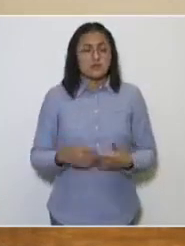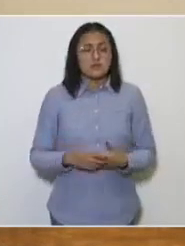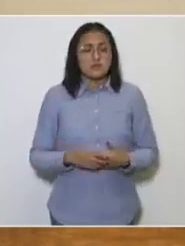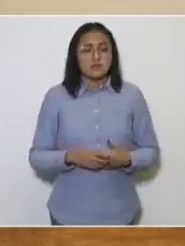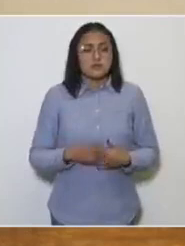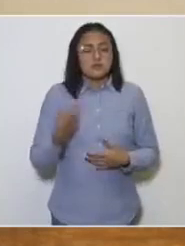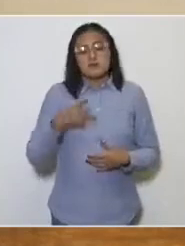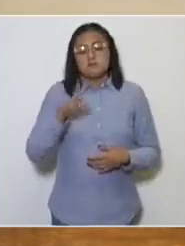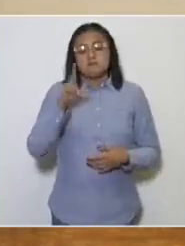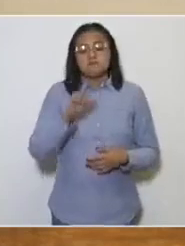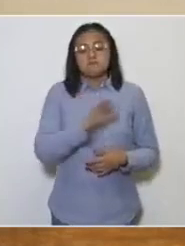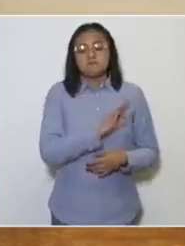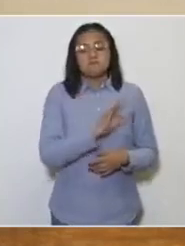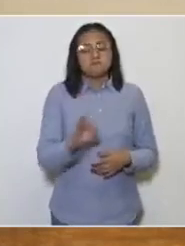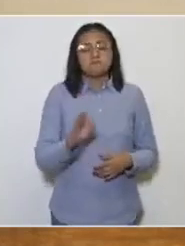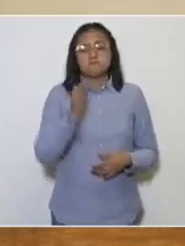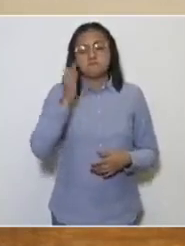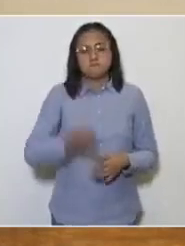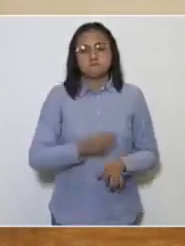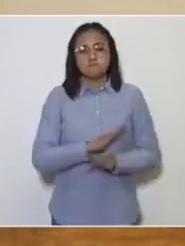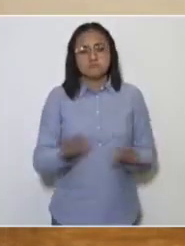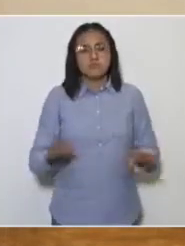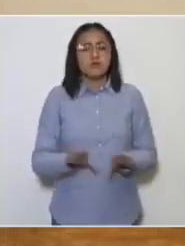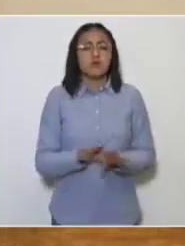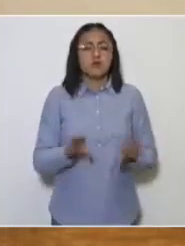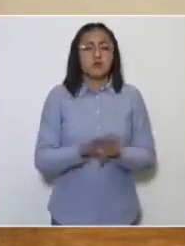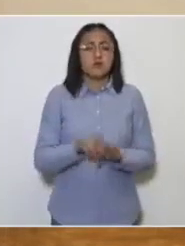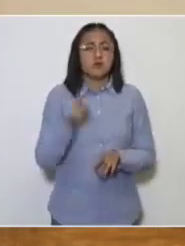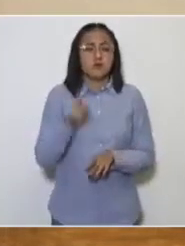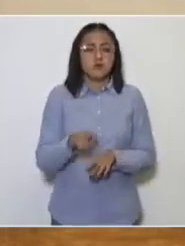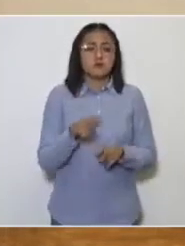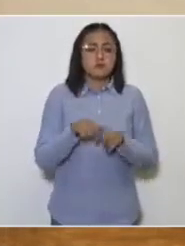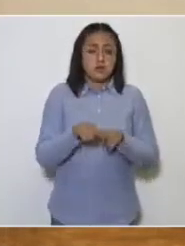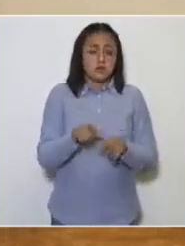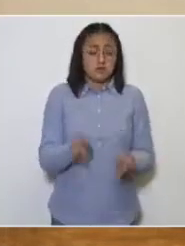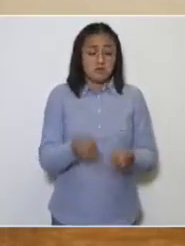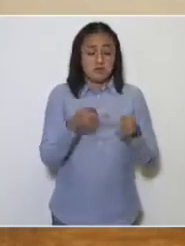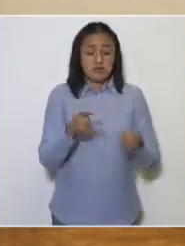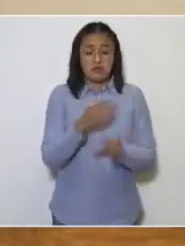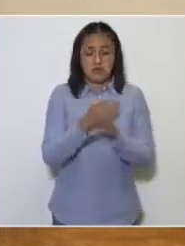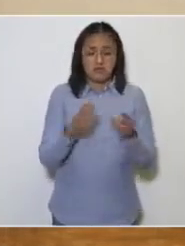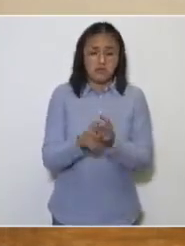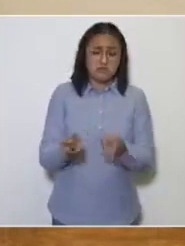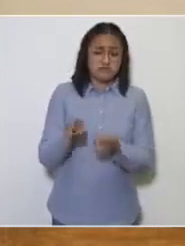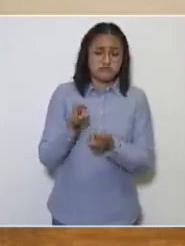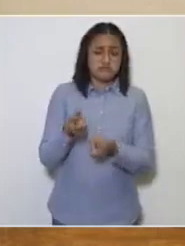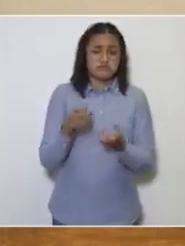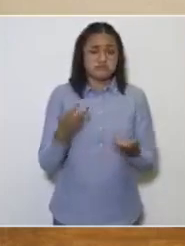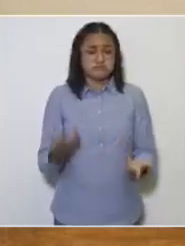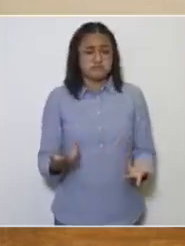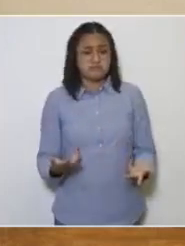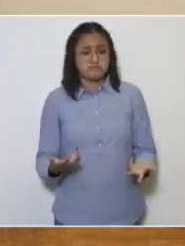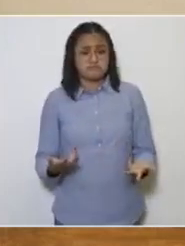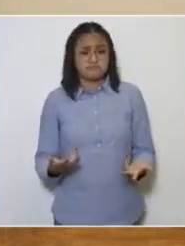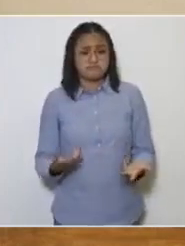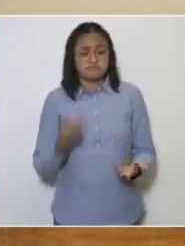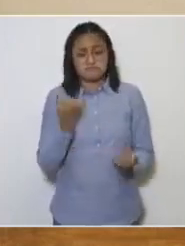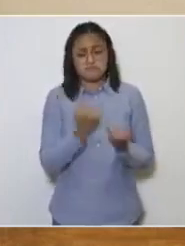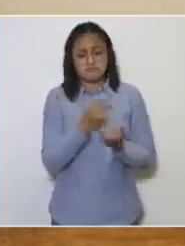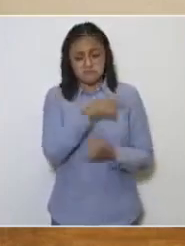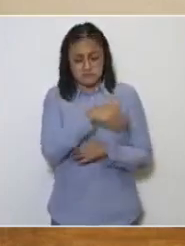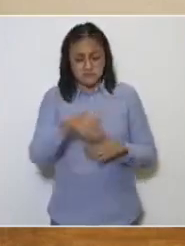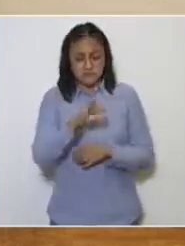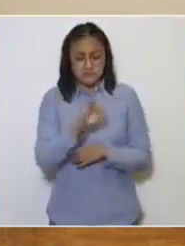pero no podemos seguir conviviendo con ese tipo de situaciones como ahí en la